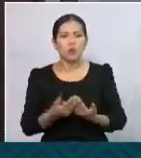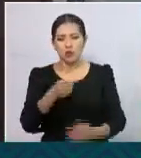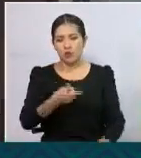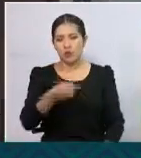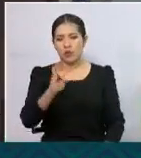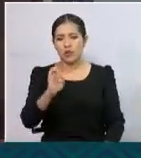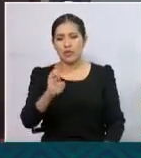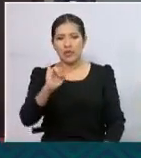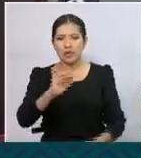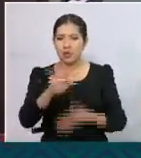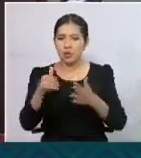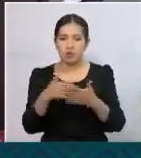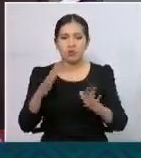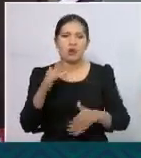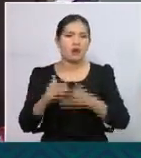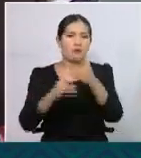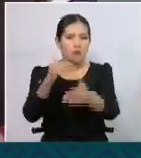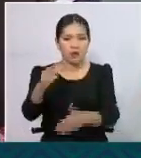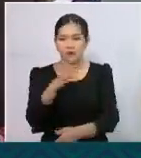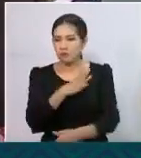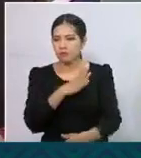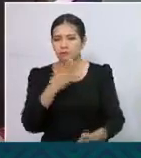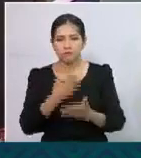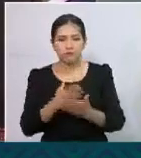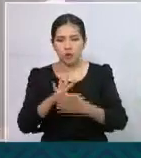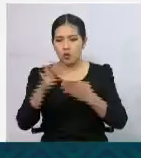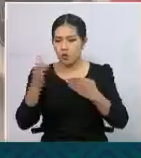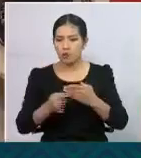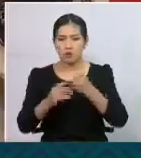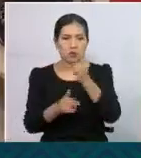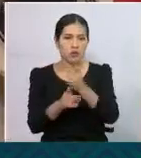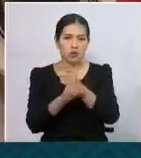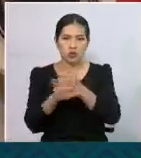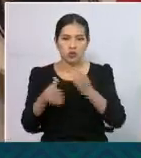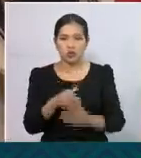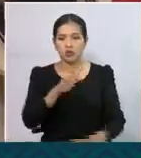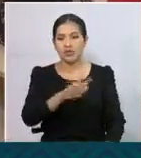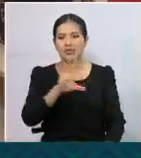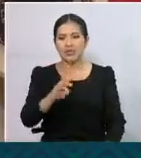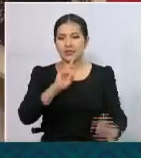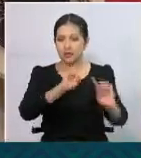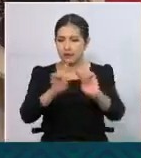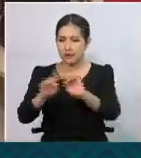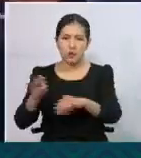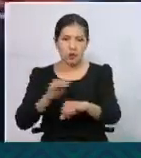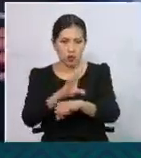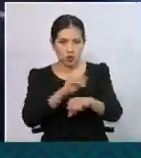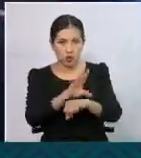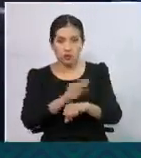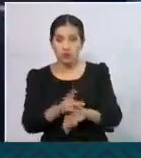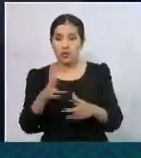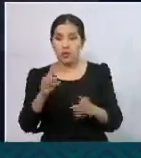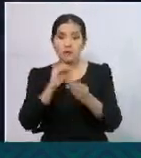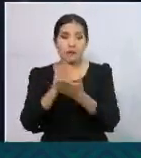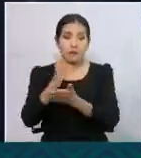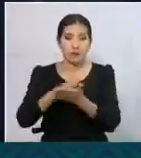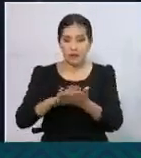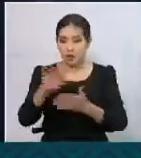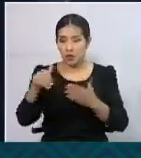cumpliendo, se está avanzando de manera en el cumplimiento respectivo de las 36 recomendaciones. Parte de ello es la